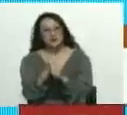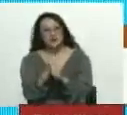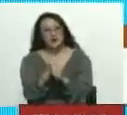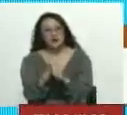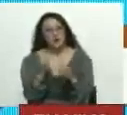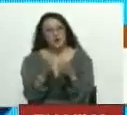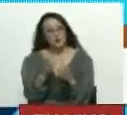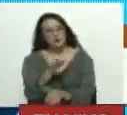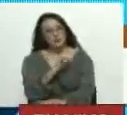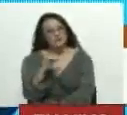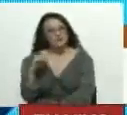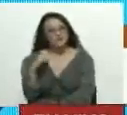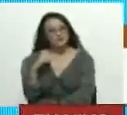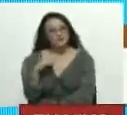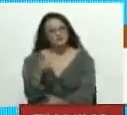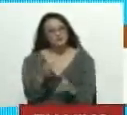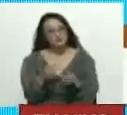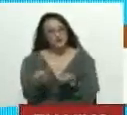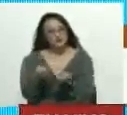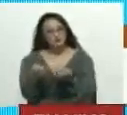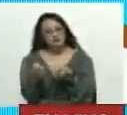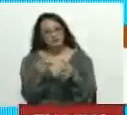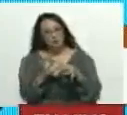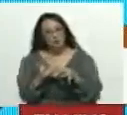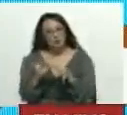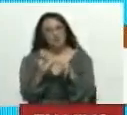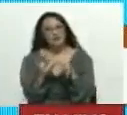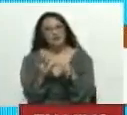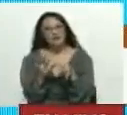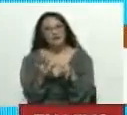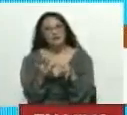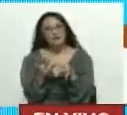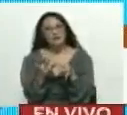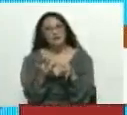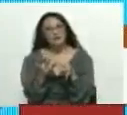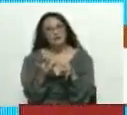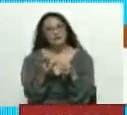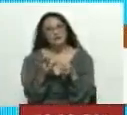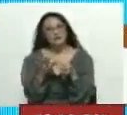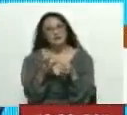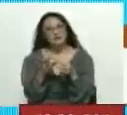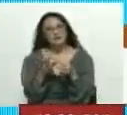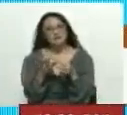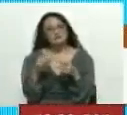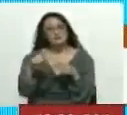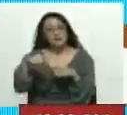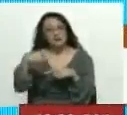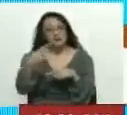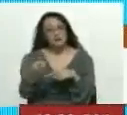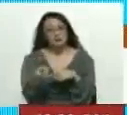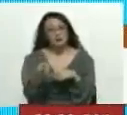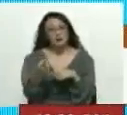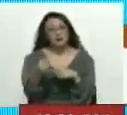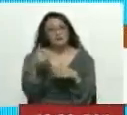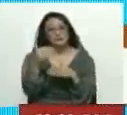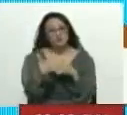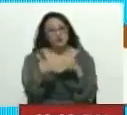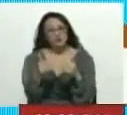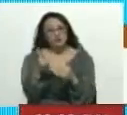en particular es unidad de finanzas y luego se agreguen como una y luego nos vamos desarrollando